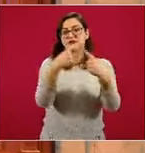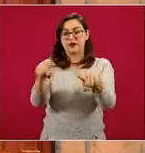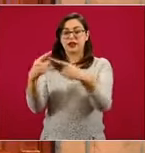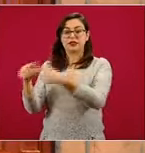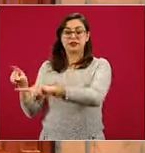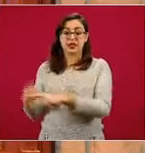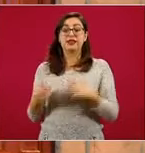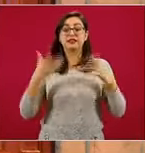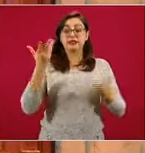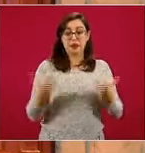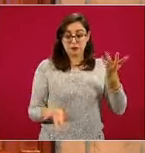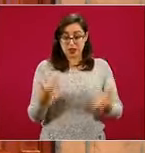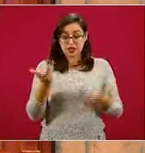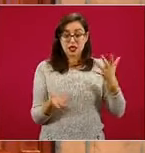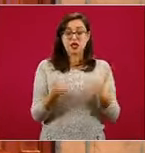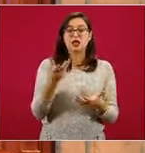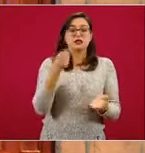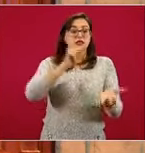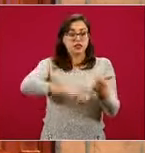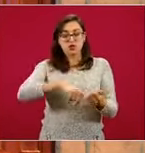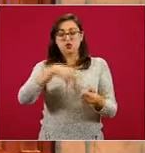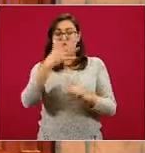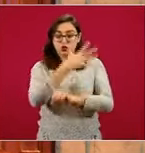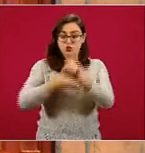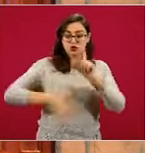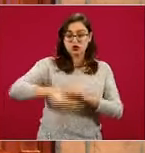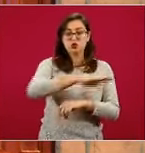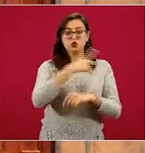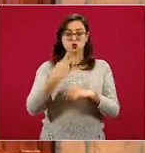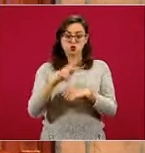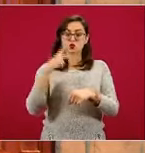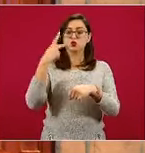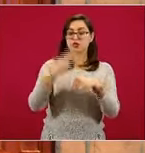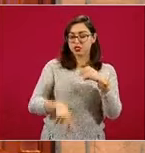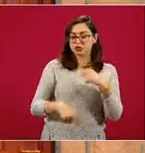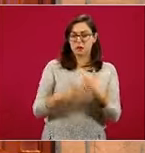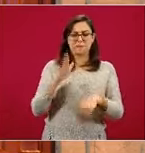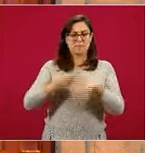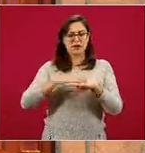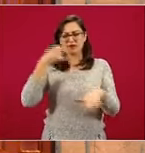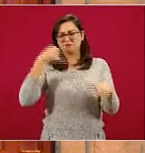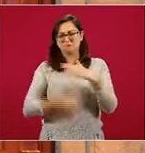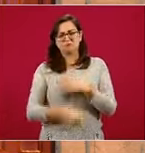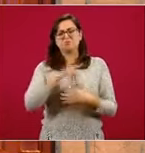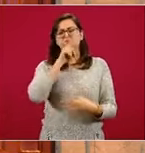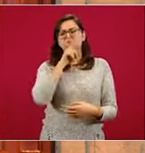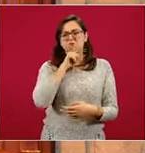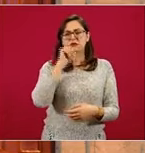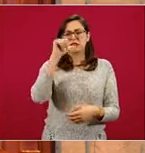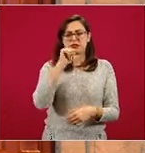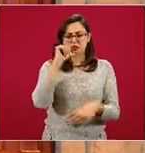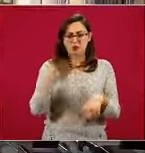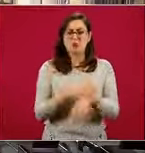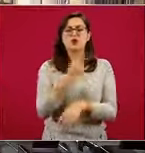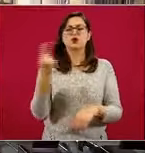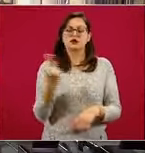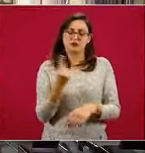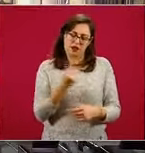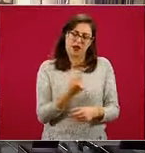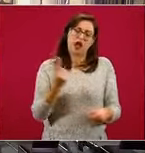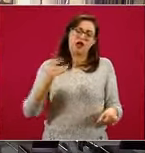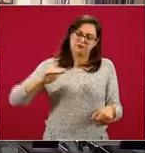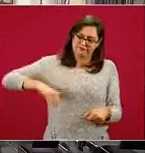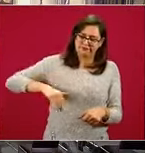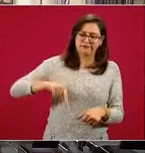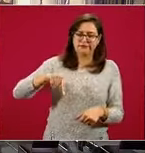función del nivel de riesgo que cada una de ellas tenga. No ahondo más en el tema porque de seguro el doctor Ricardo Cortés nos va a